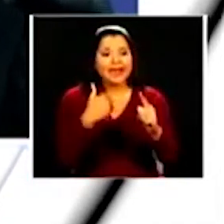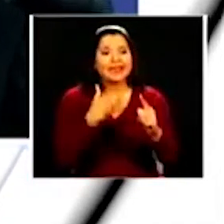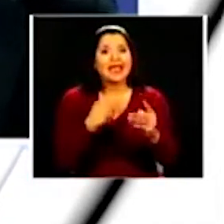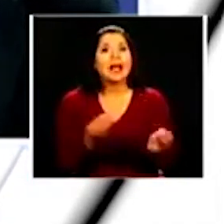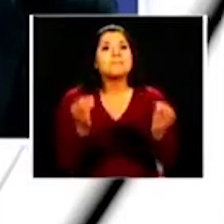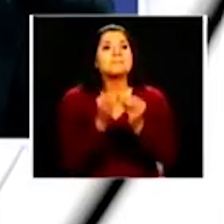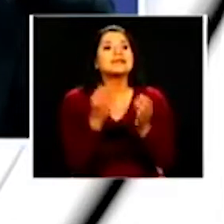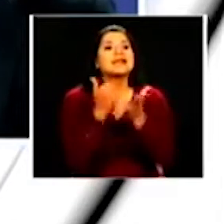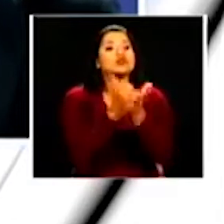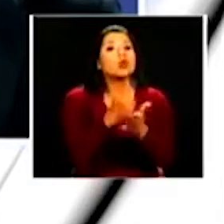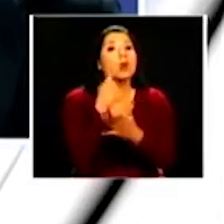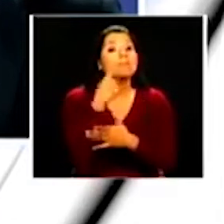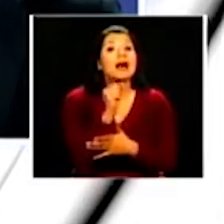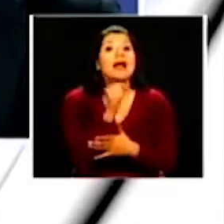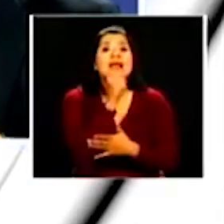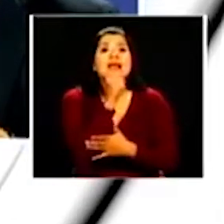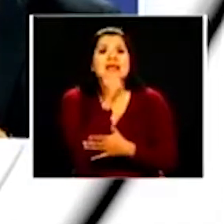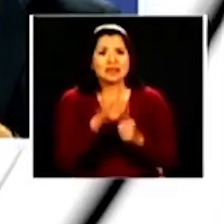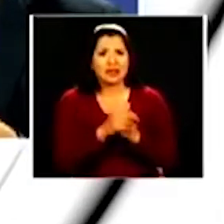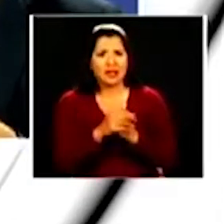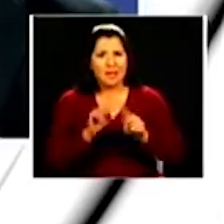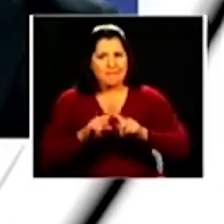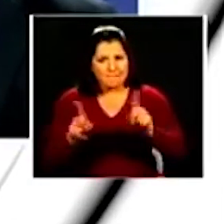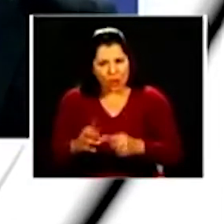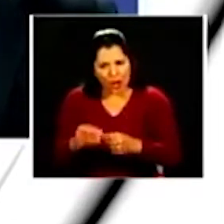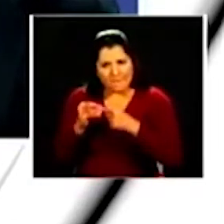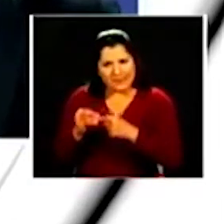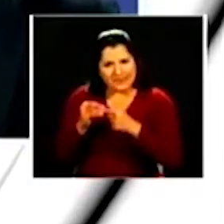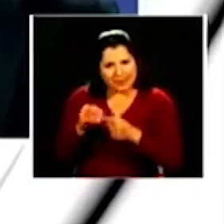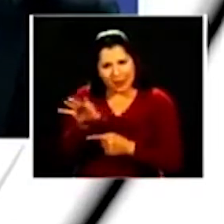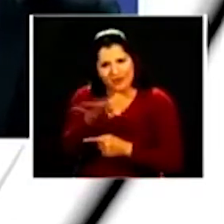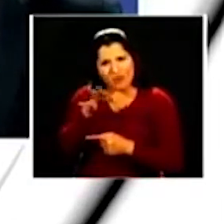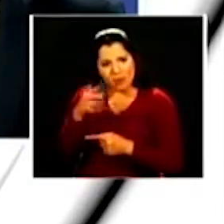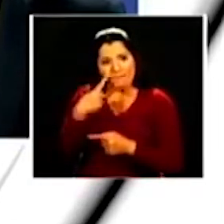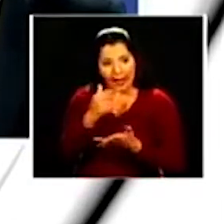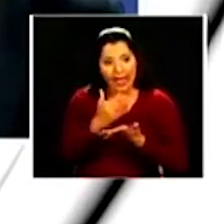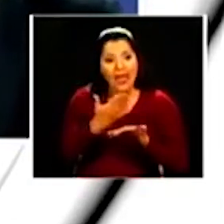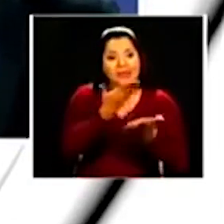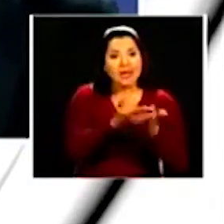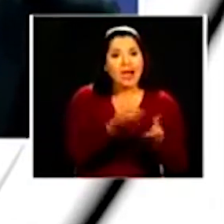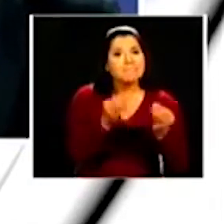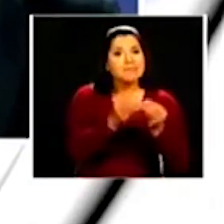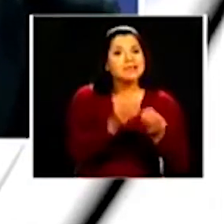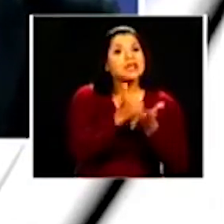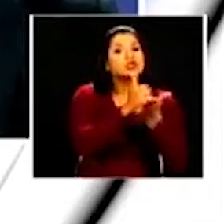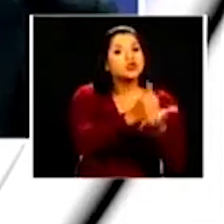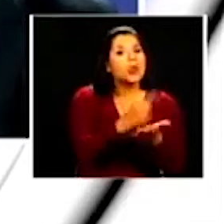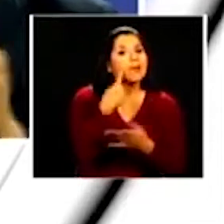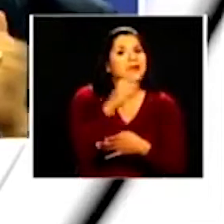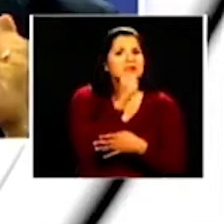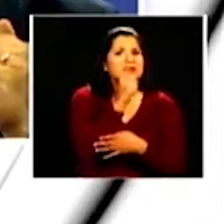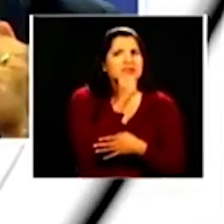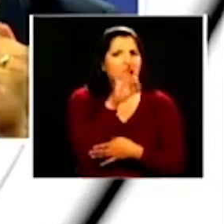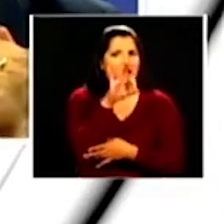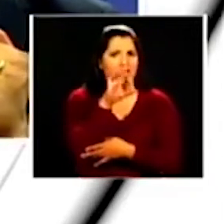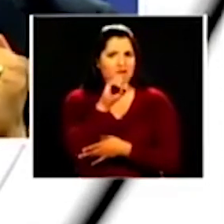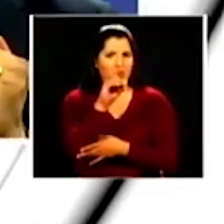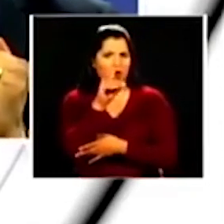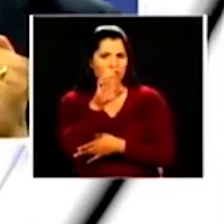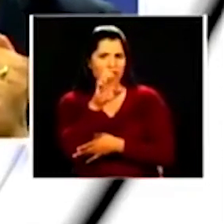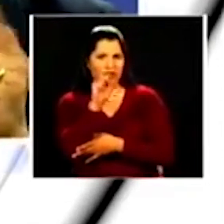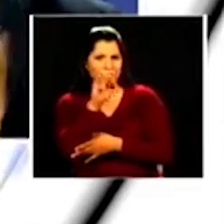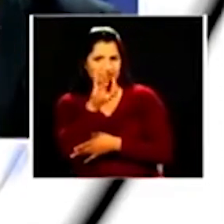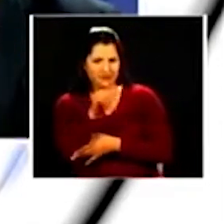la principal fuente de financiamiento para hacer crecer las ayudas a los adultos mayores es FODESAF. Entonces, si usted le va a bajar el presupuesto